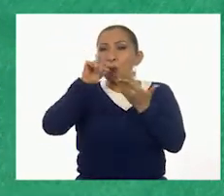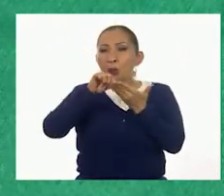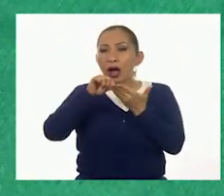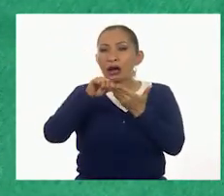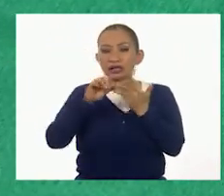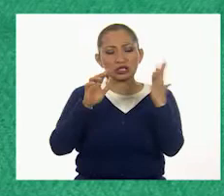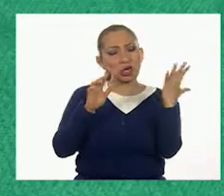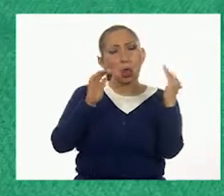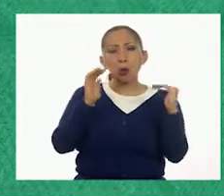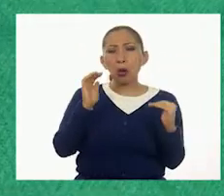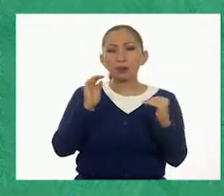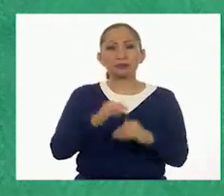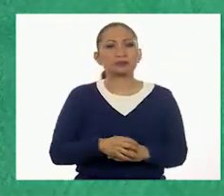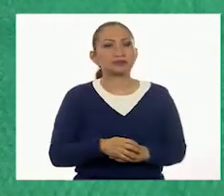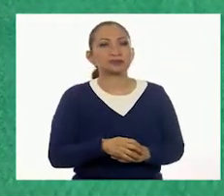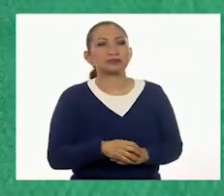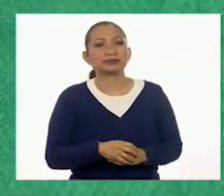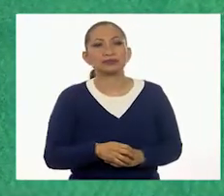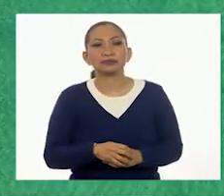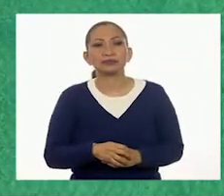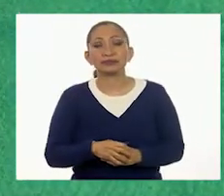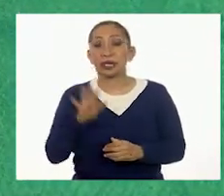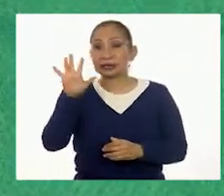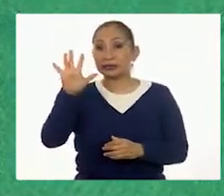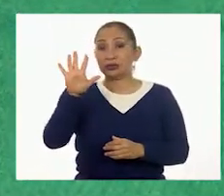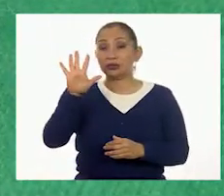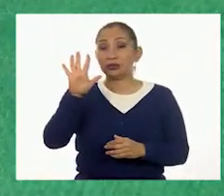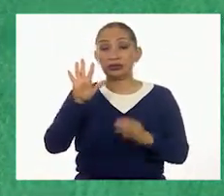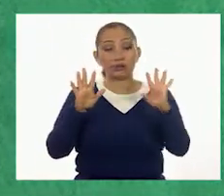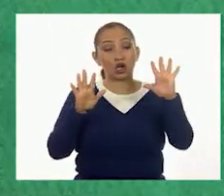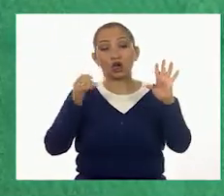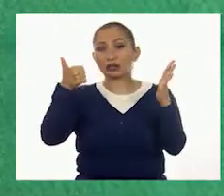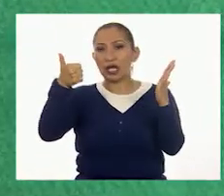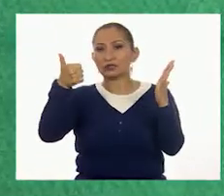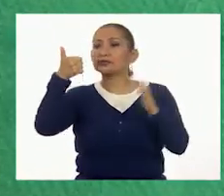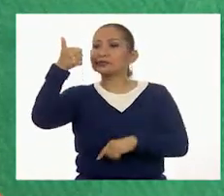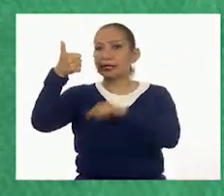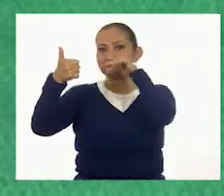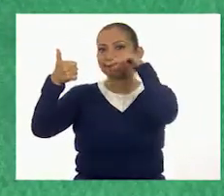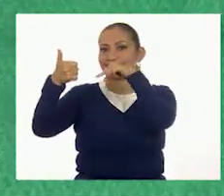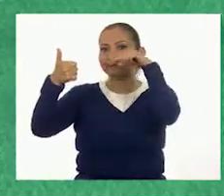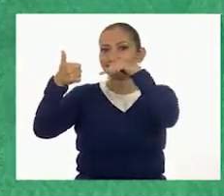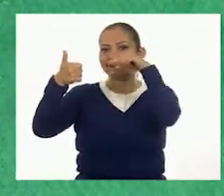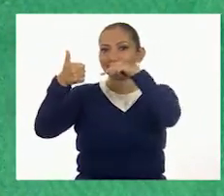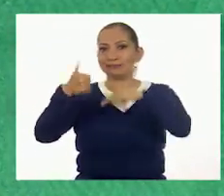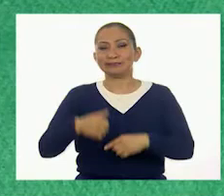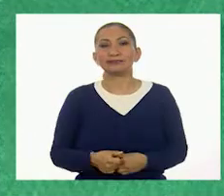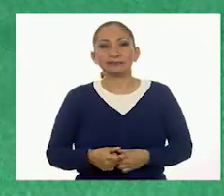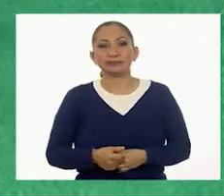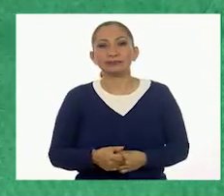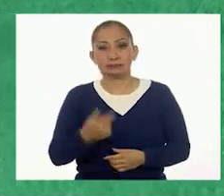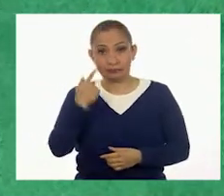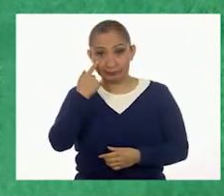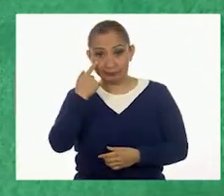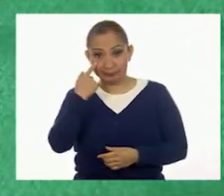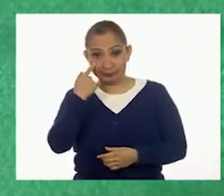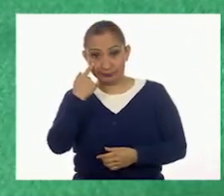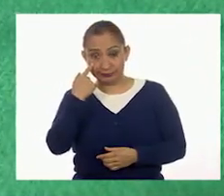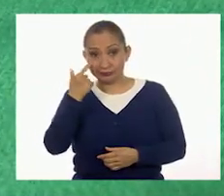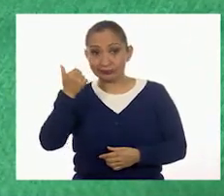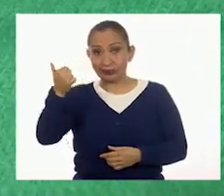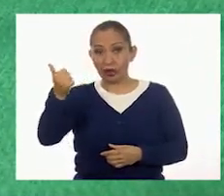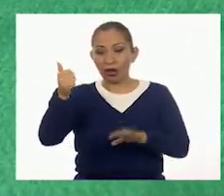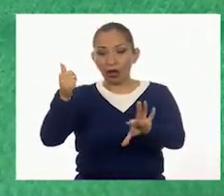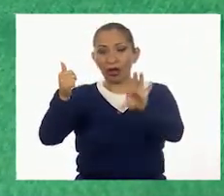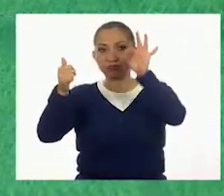el cinco. Bueno, este cinco y este seis, nos quedamos con el seis. Ahora, hay